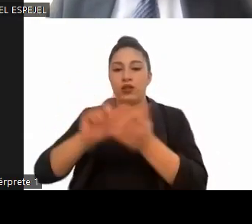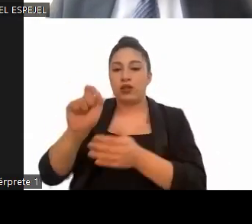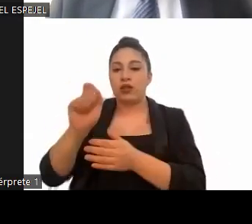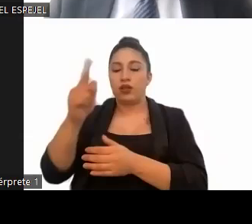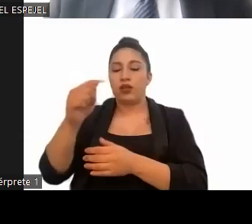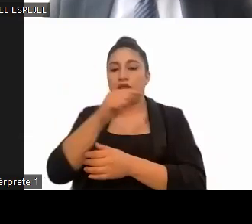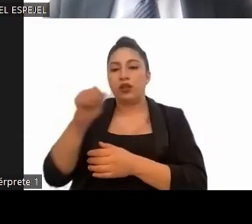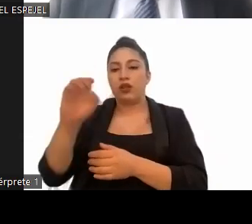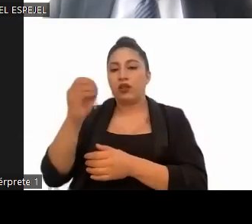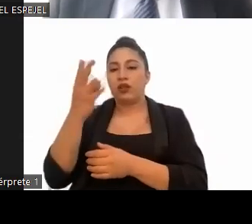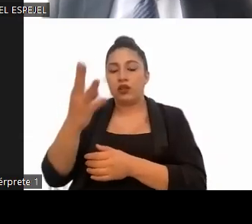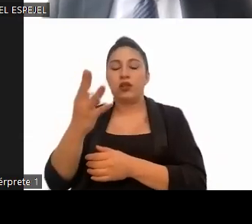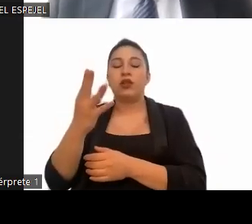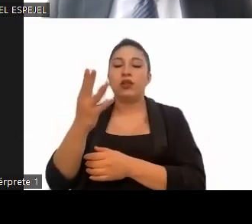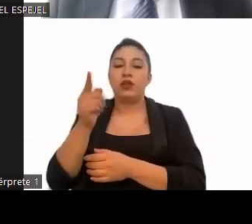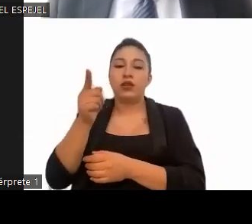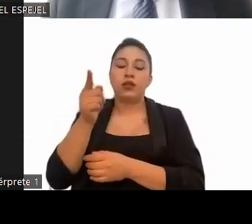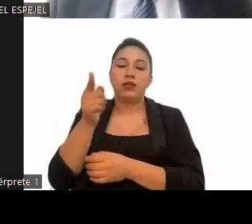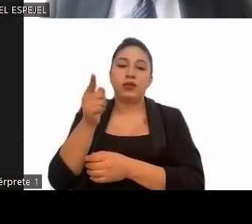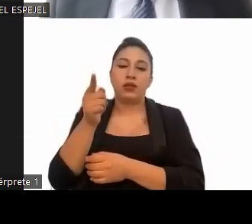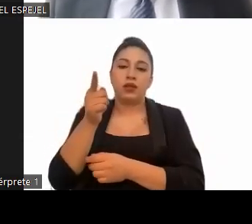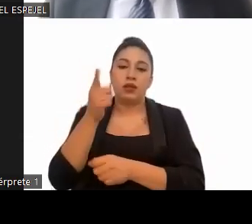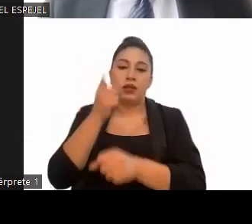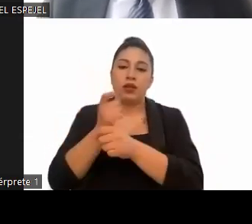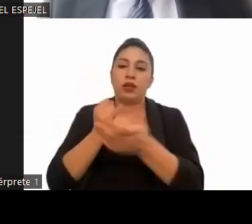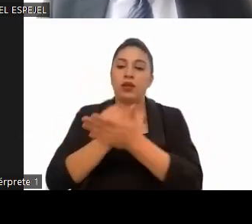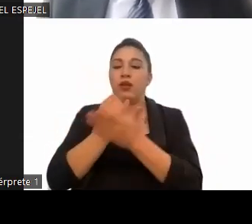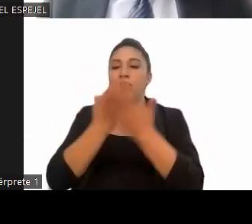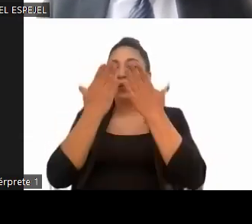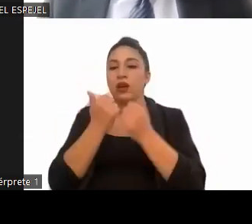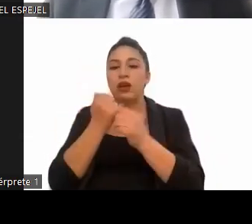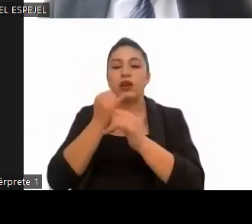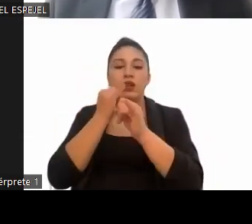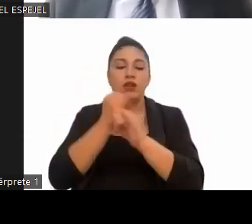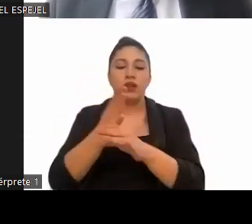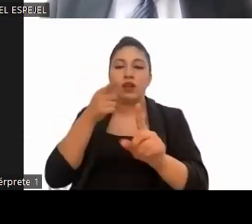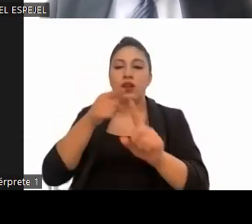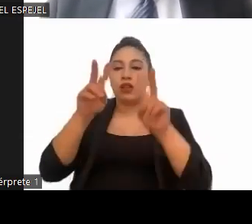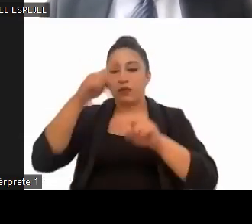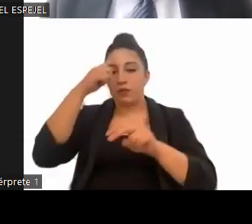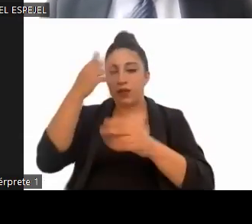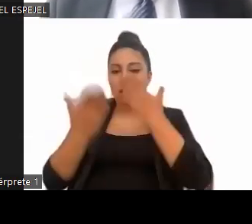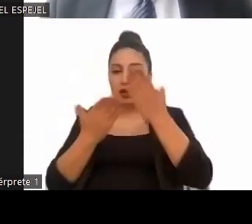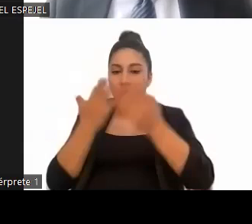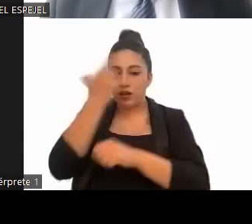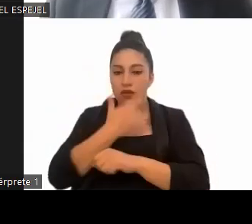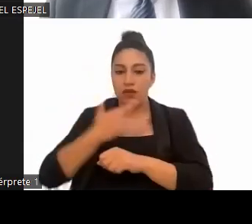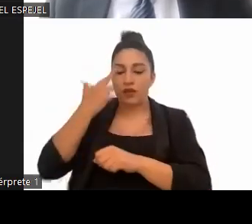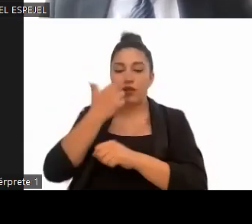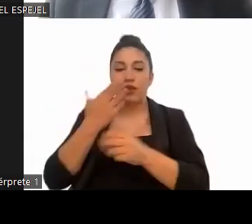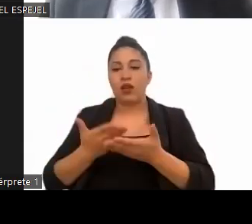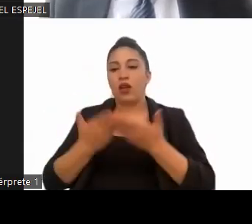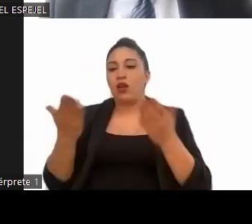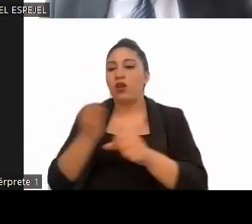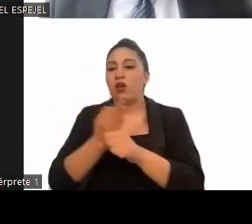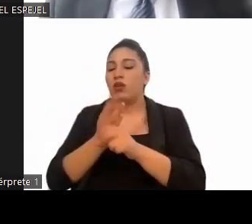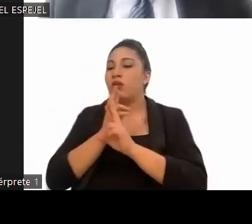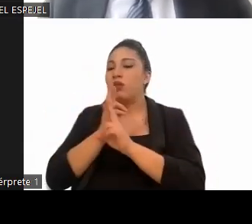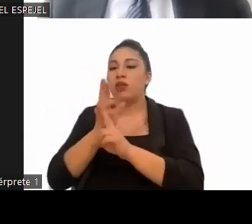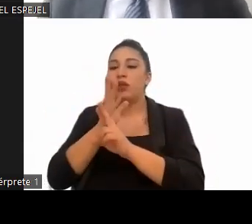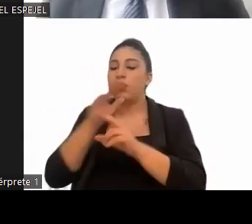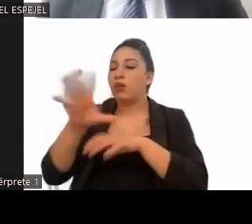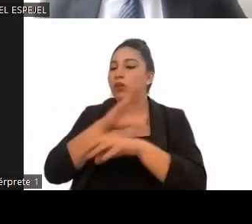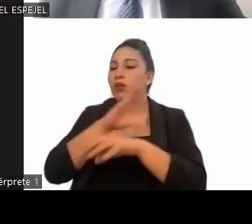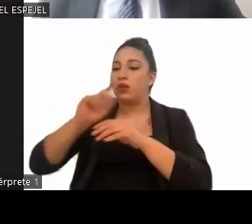CT-CE-10-10-2022-04. Primero, se declara en existencia información en materia del recurso de revisión, por lo que no se está en posibilidades de entregar lo correspondiente a